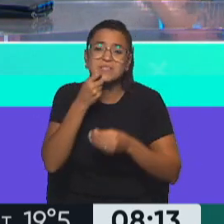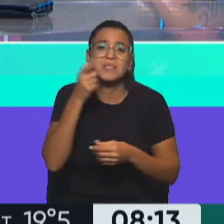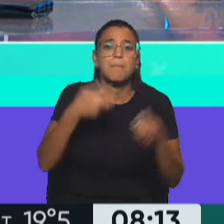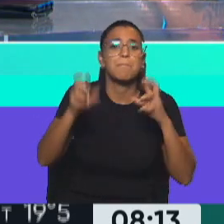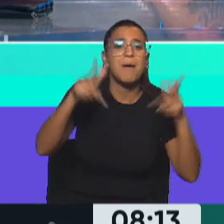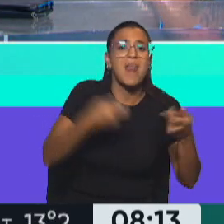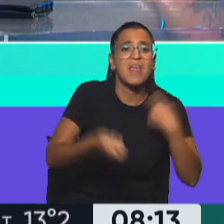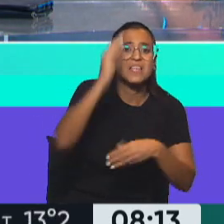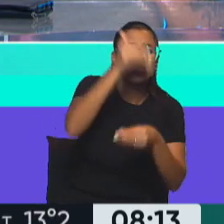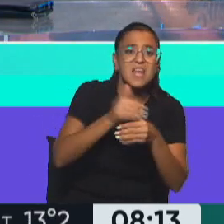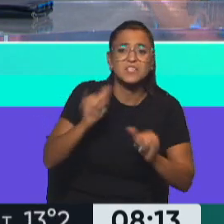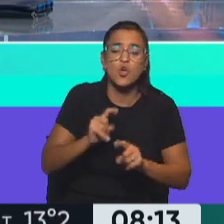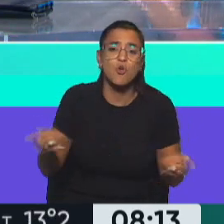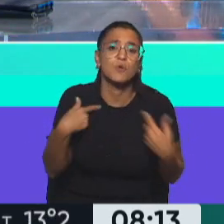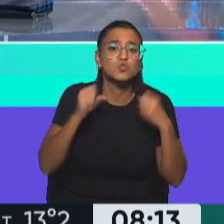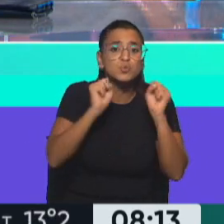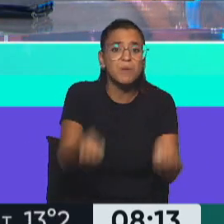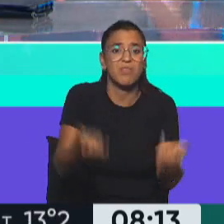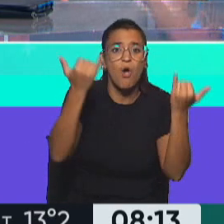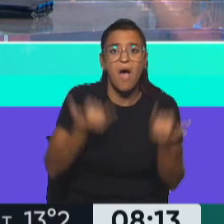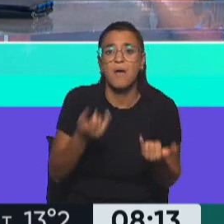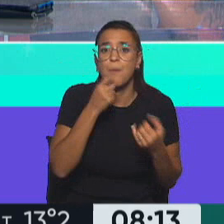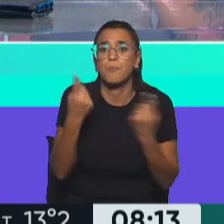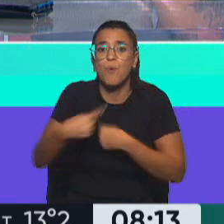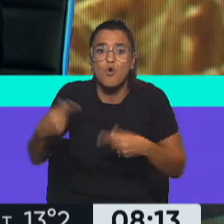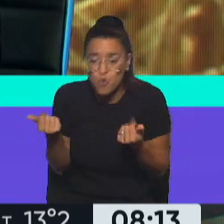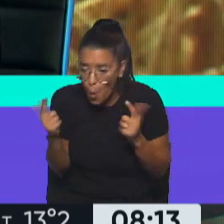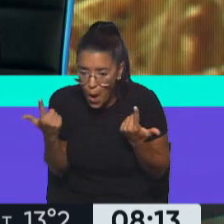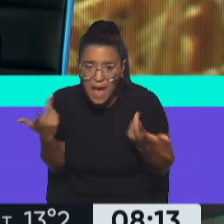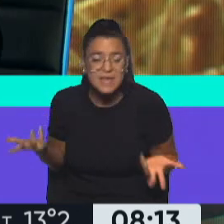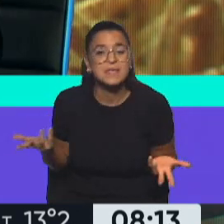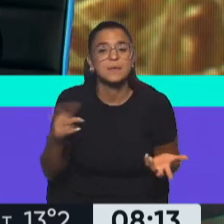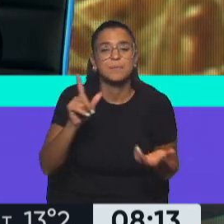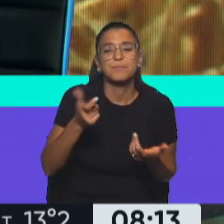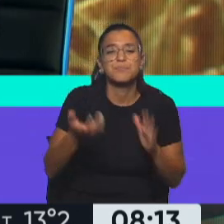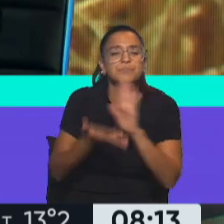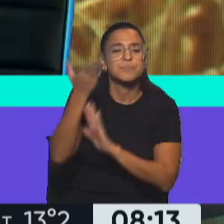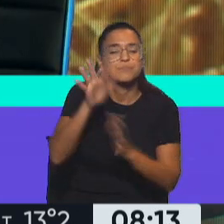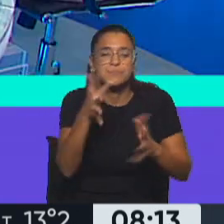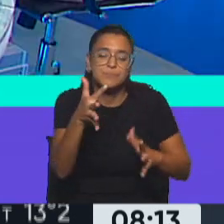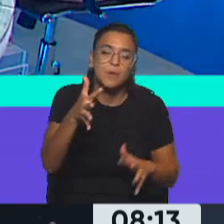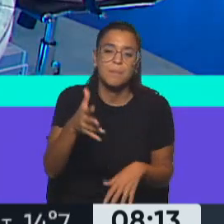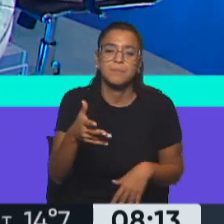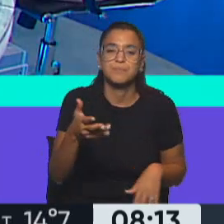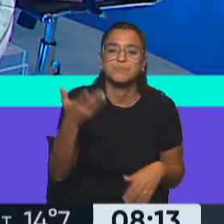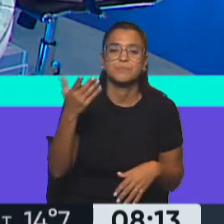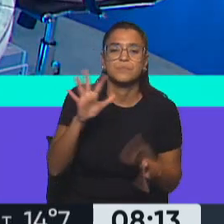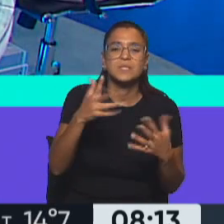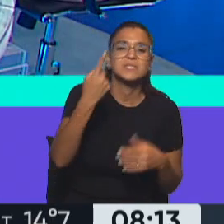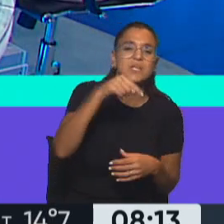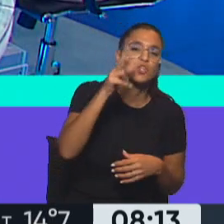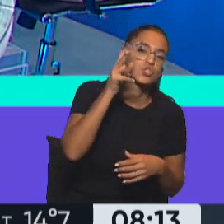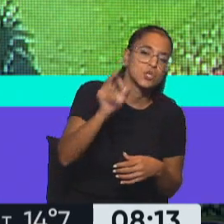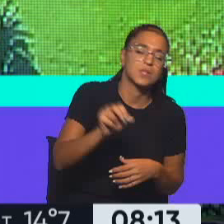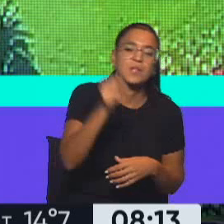la persiana. Ya estas suspensiones que hubo por no tener materia prima es una preocupación grande. ¿Qué porcentaje de incremento? Y calcula que habíamos cerrado entre 180